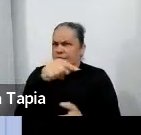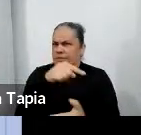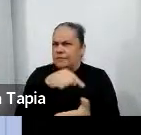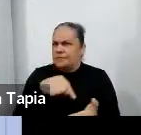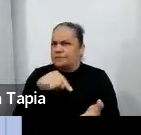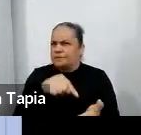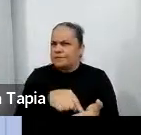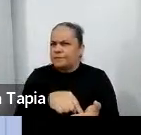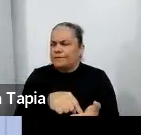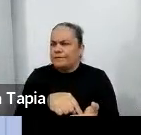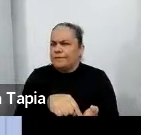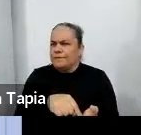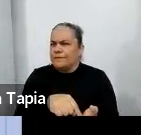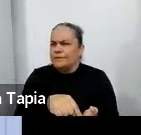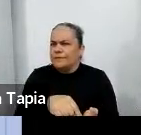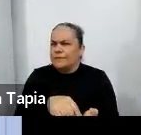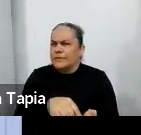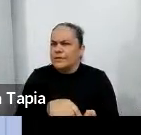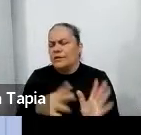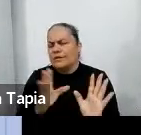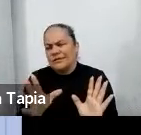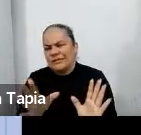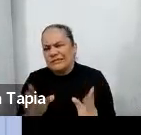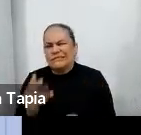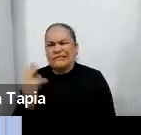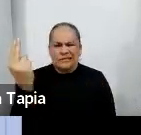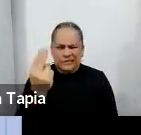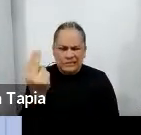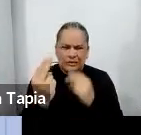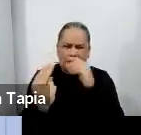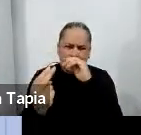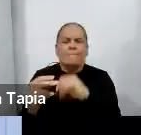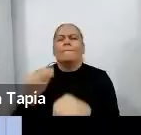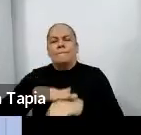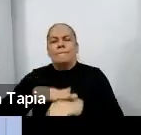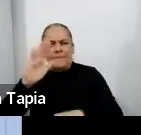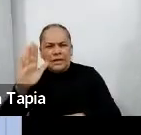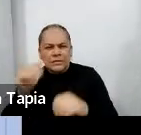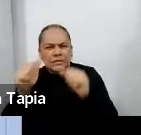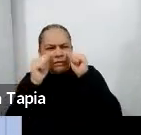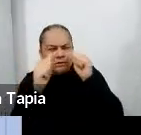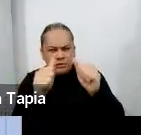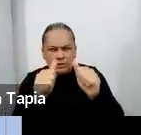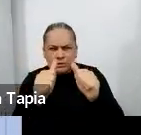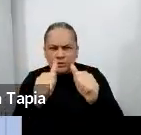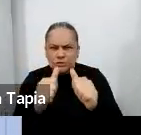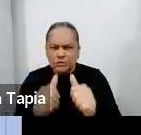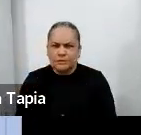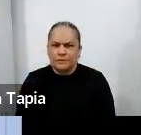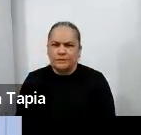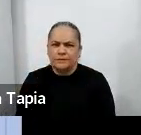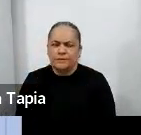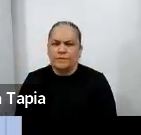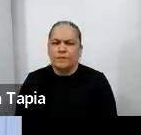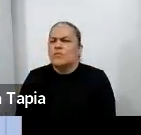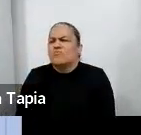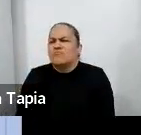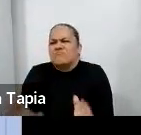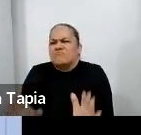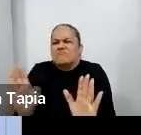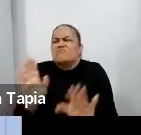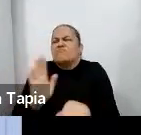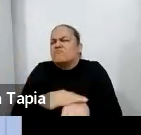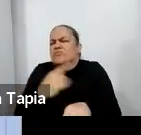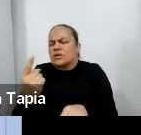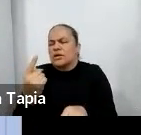condiciones poco favorables para la atención. ¿Por qué? Pues porque estamos trabajando bajo estrés.